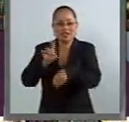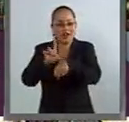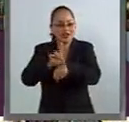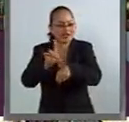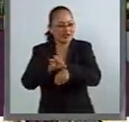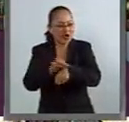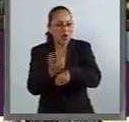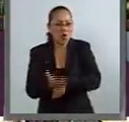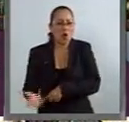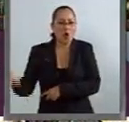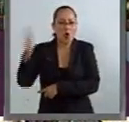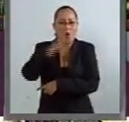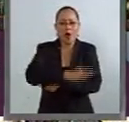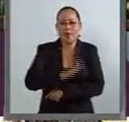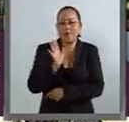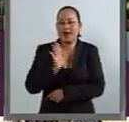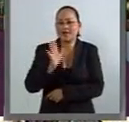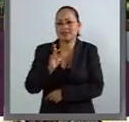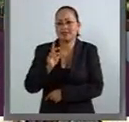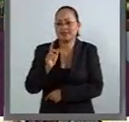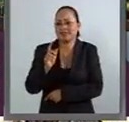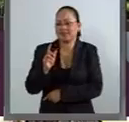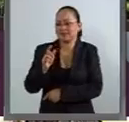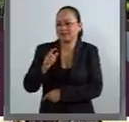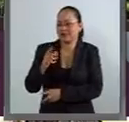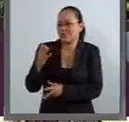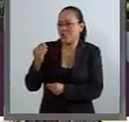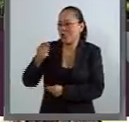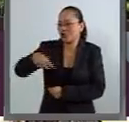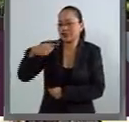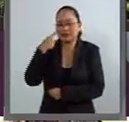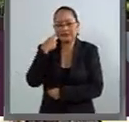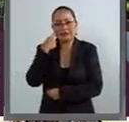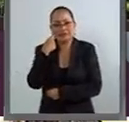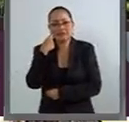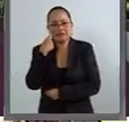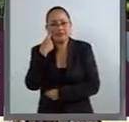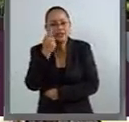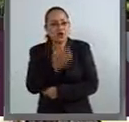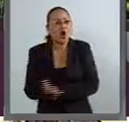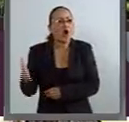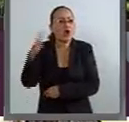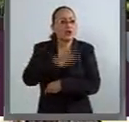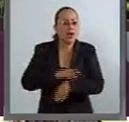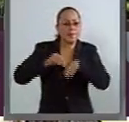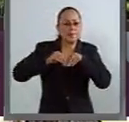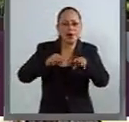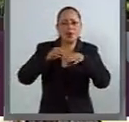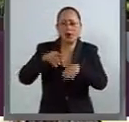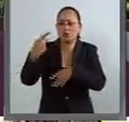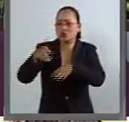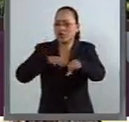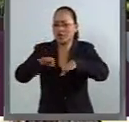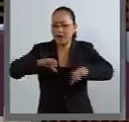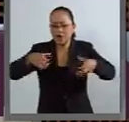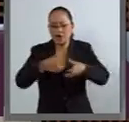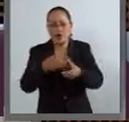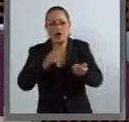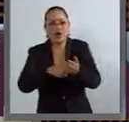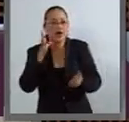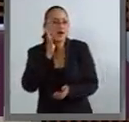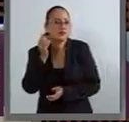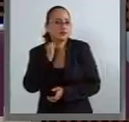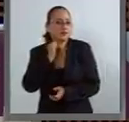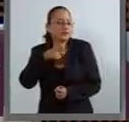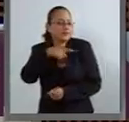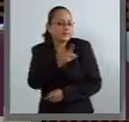seguramente se les hará familiar a más de uno de ustedes, todo el día están posteando su trabajo parlamentario sin